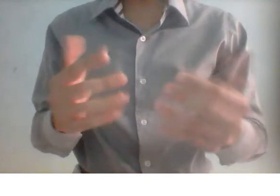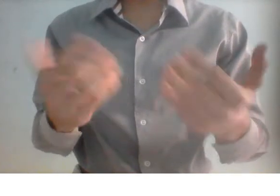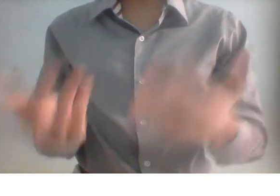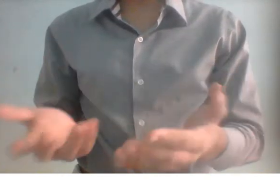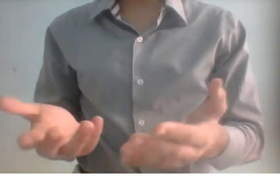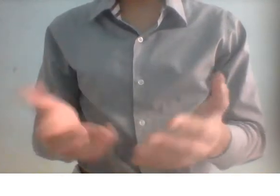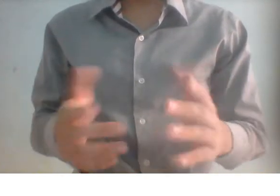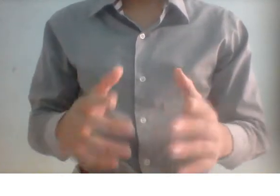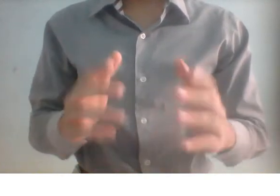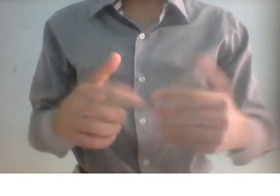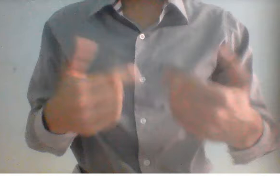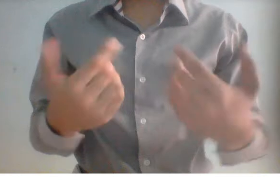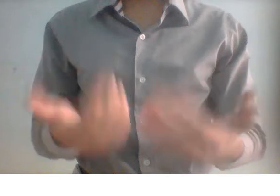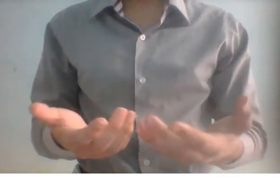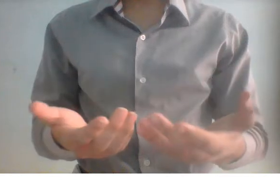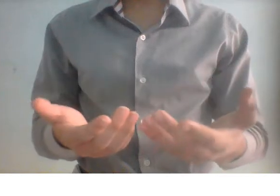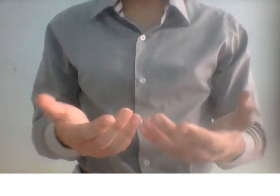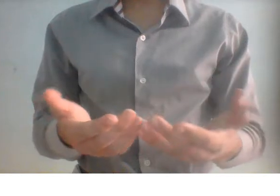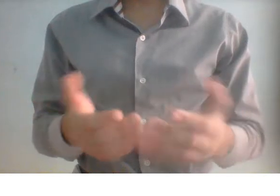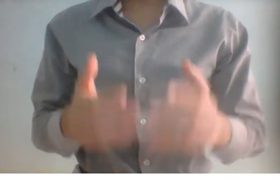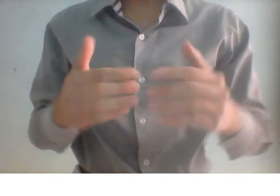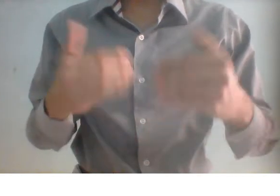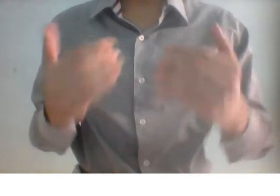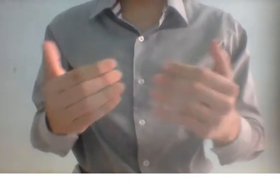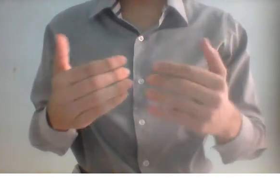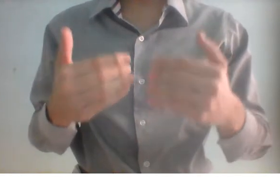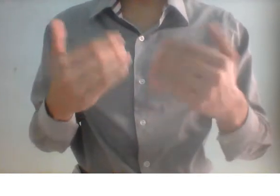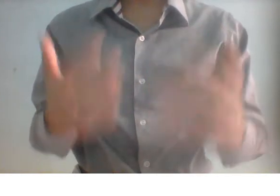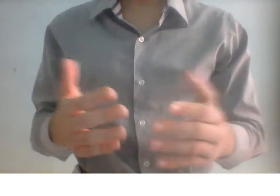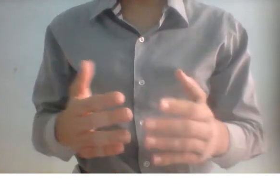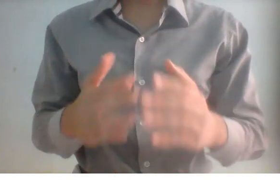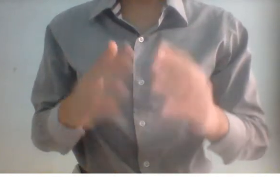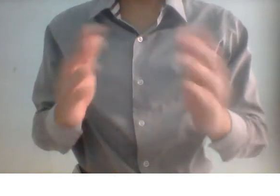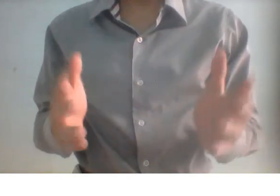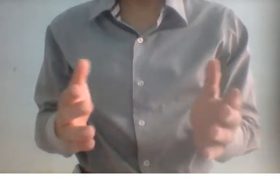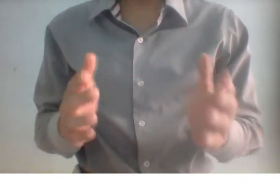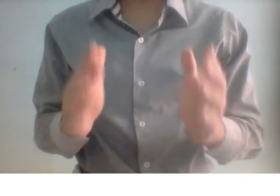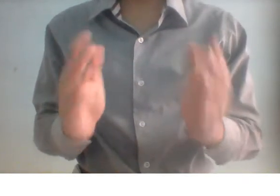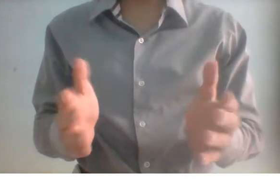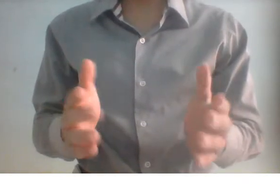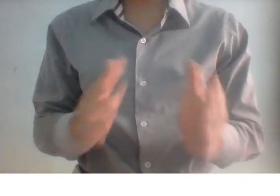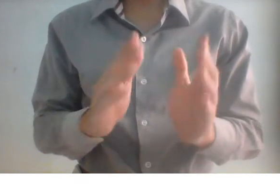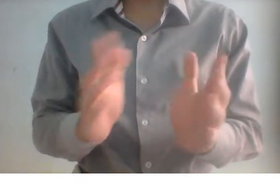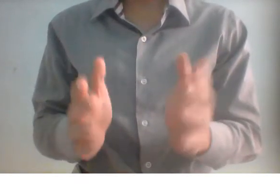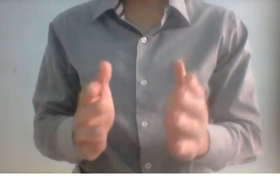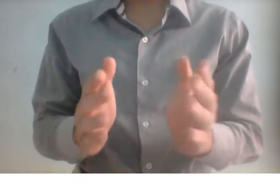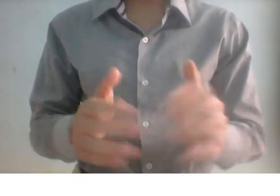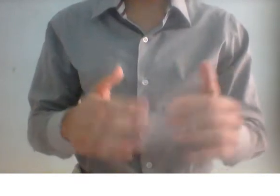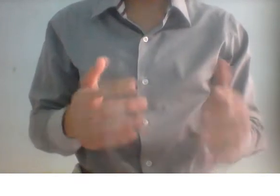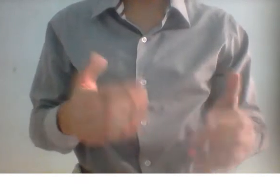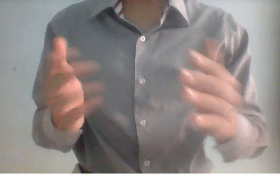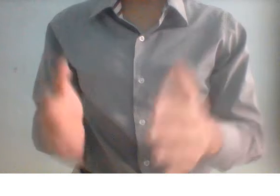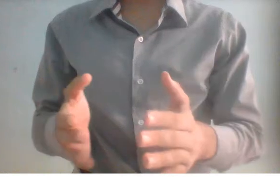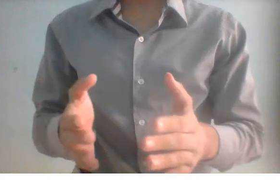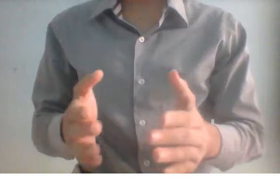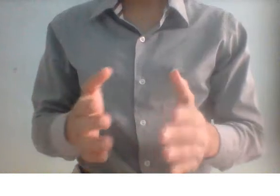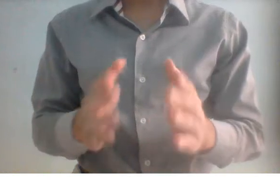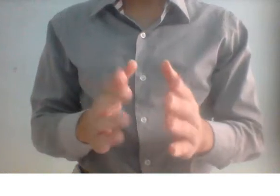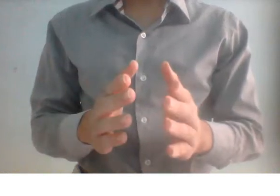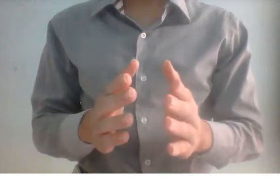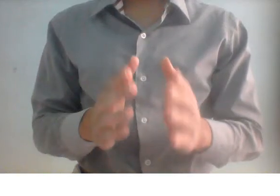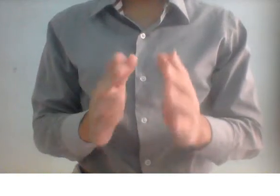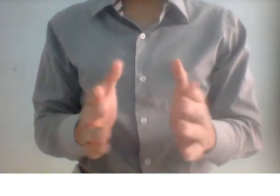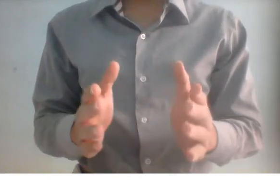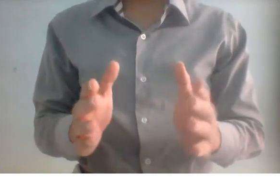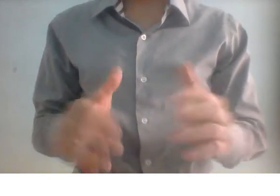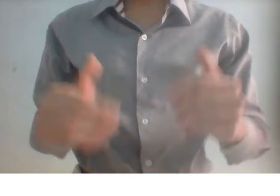planta de Etileno 21 es que se acostumbraron a que, bueno, hacían lo que ellos decían cuando ellos decidían, pero ahora que les tocó esta administración,